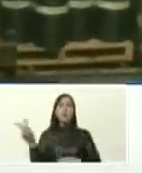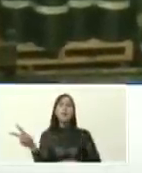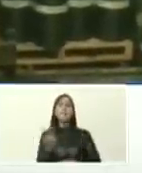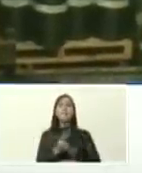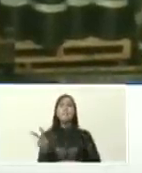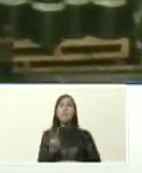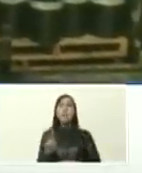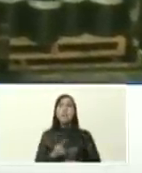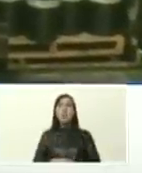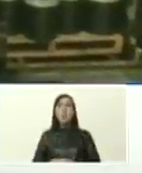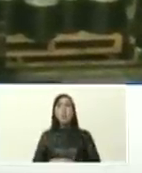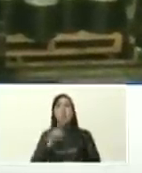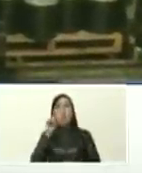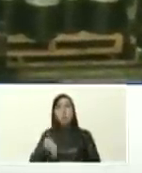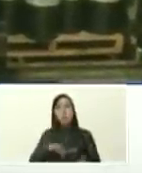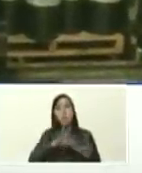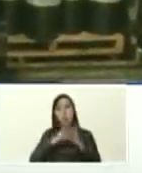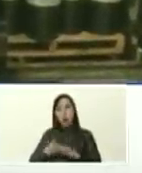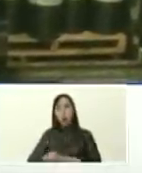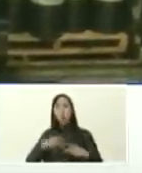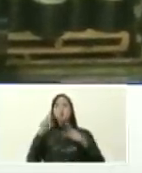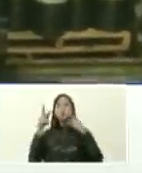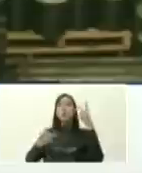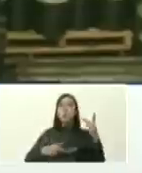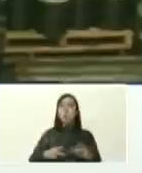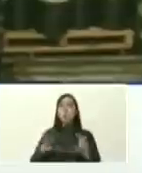gran misión Barrio Nuevo, Barrio Tricolor,